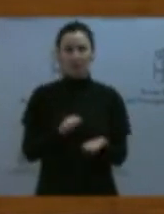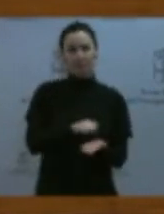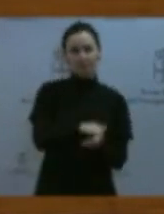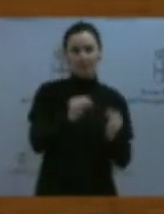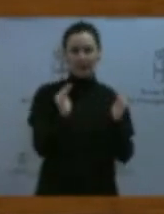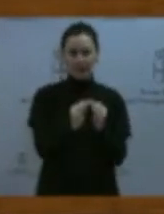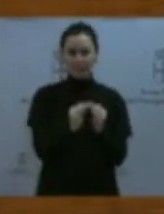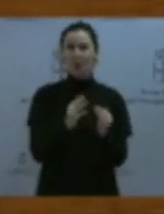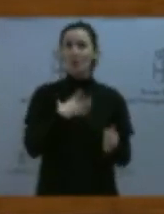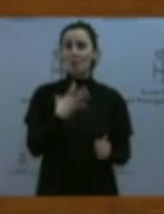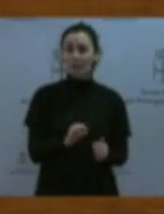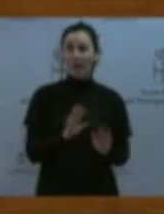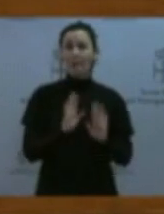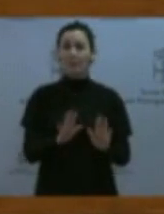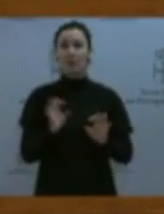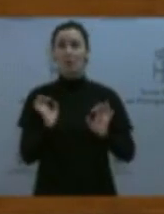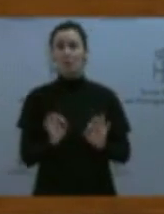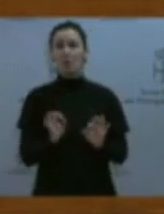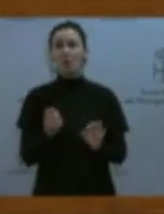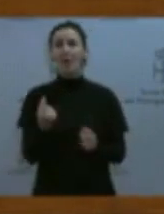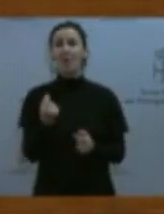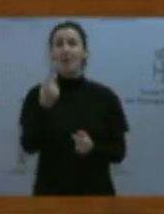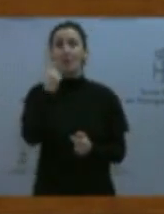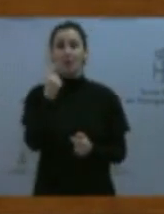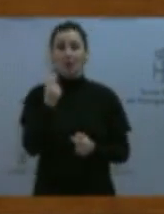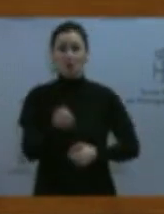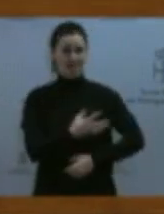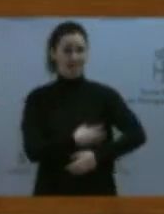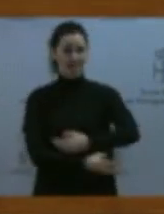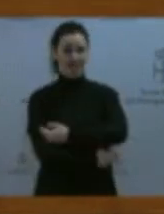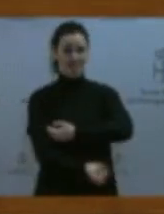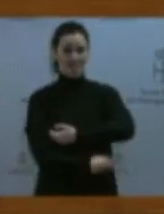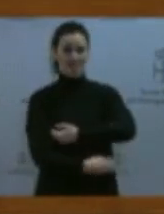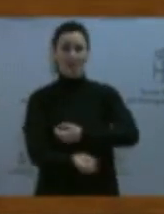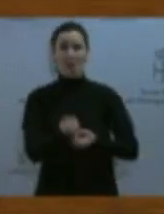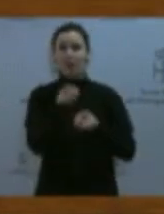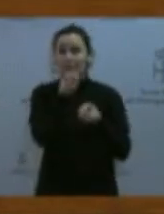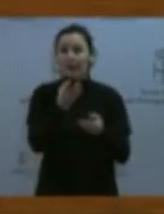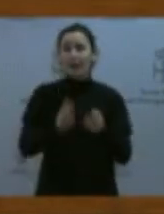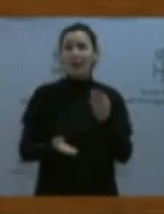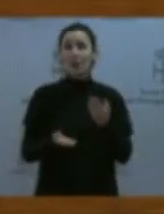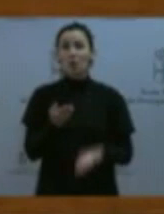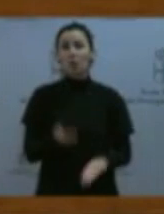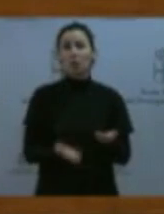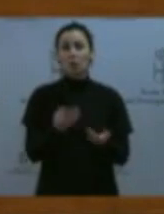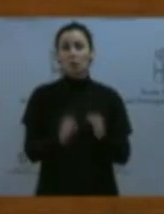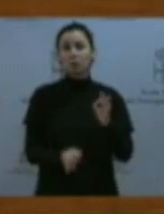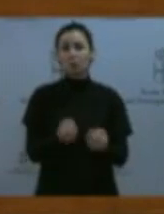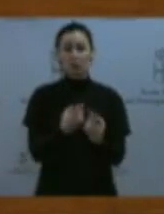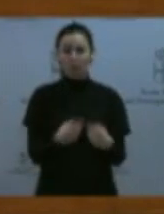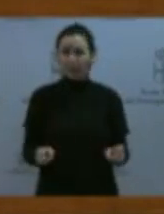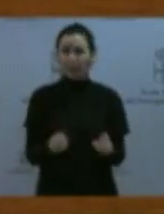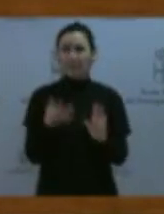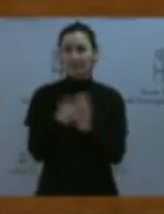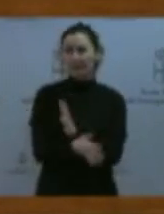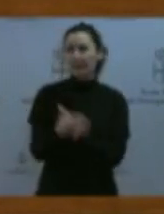públicas raramente deben siquiera declarar ante la justicia para explicar qué, cómo y por qué tomaron una u otra